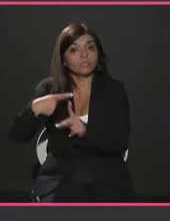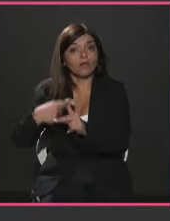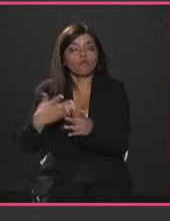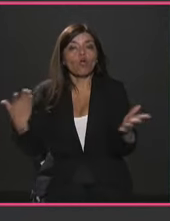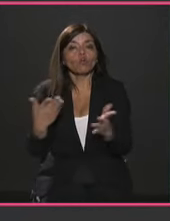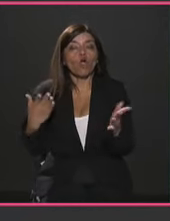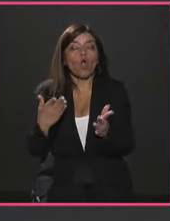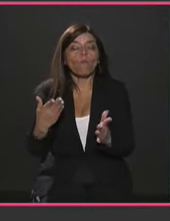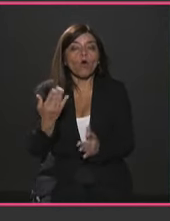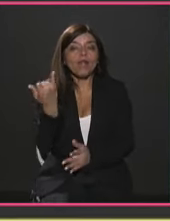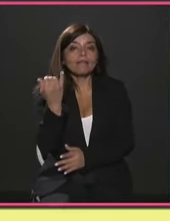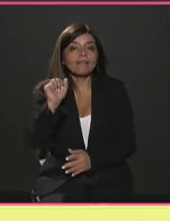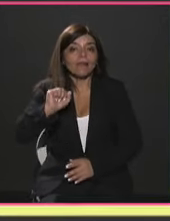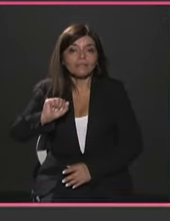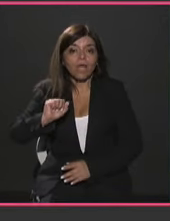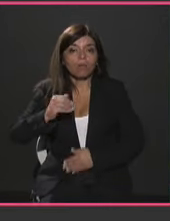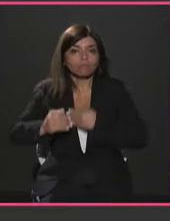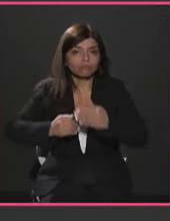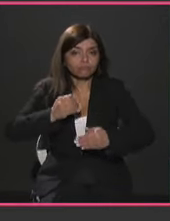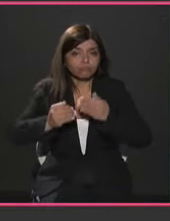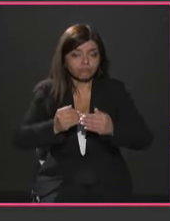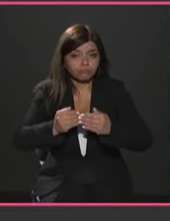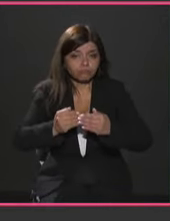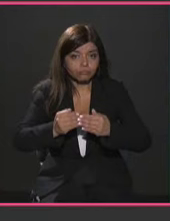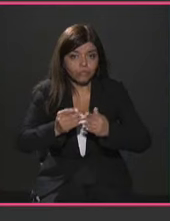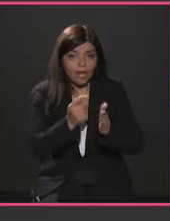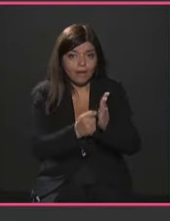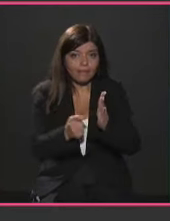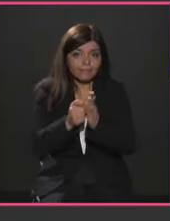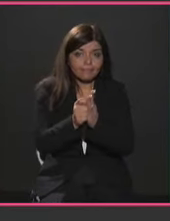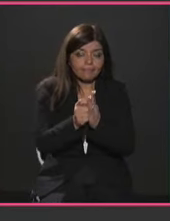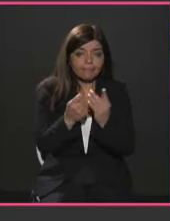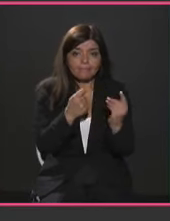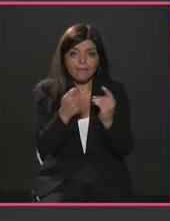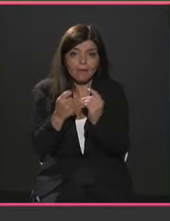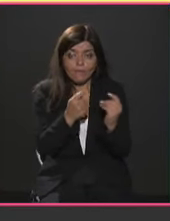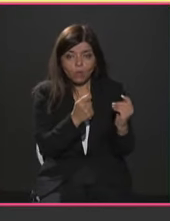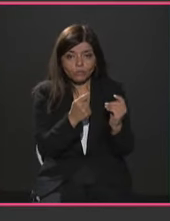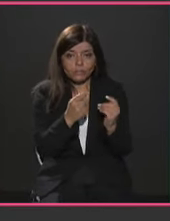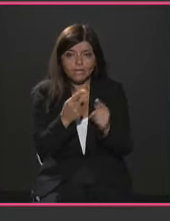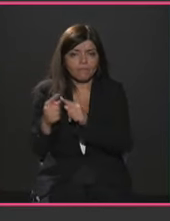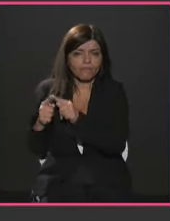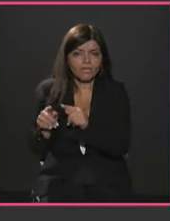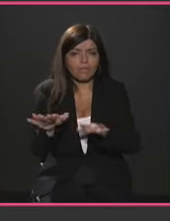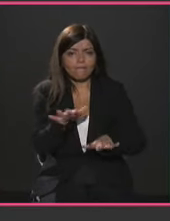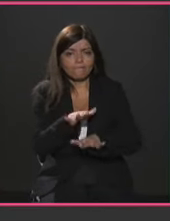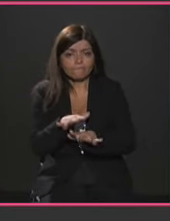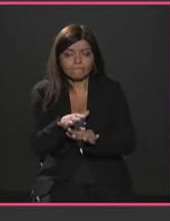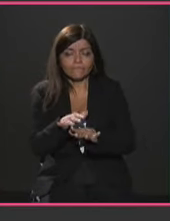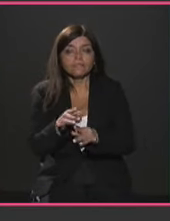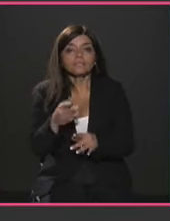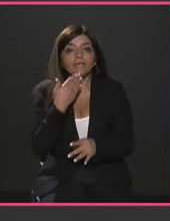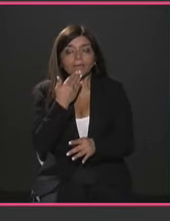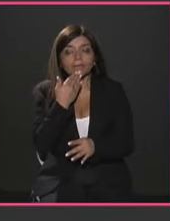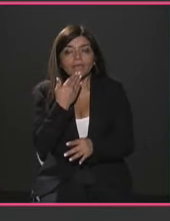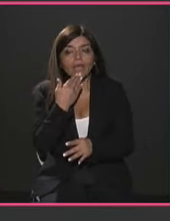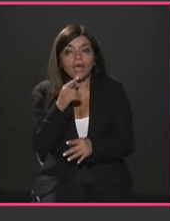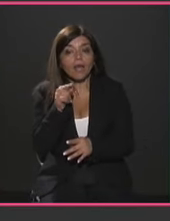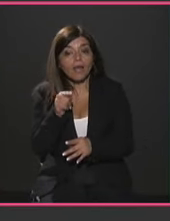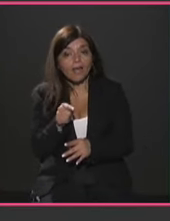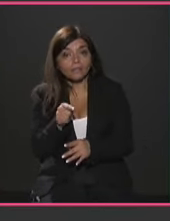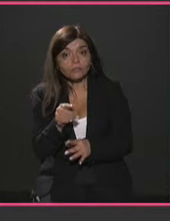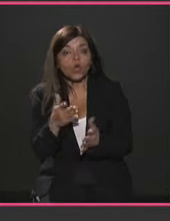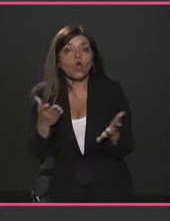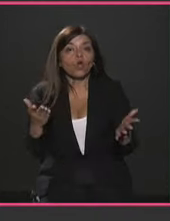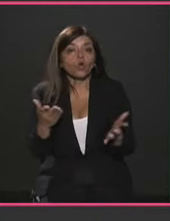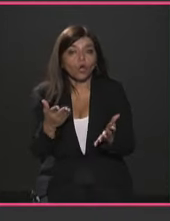Inteligencia artificial puede efectivamente acelerar la innovación terapéutica de diferentes maneras y me gustaría también destacar que nada de esto había